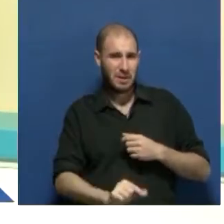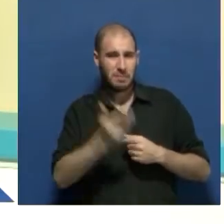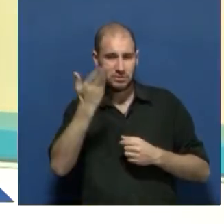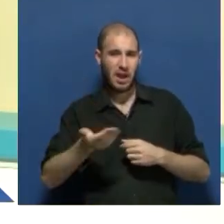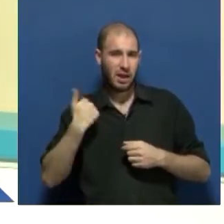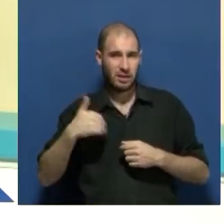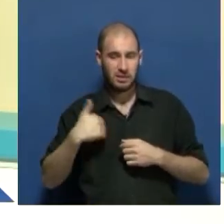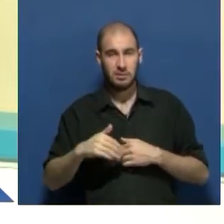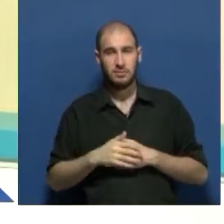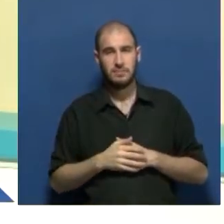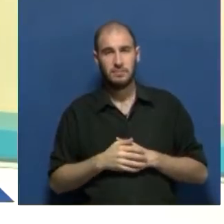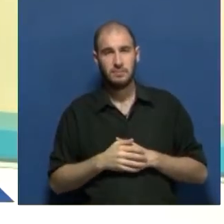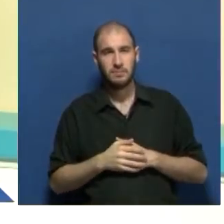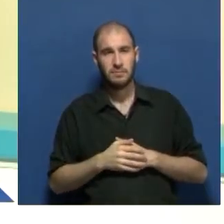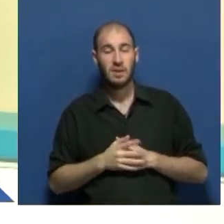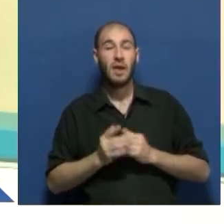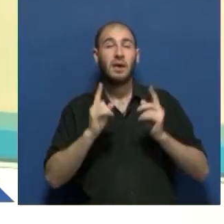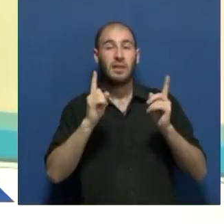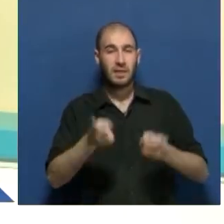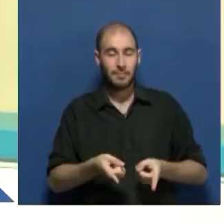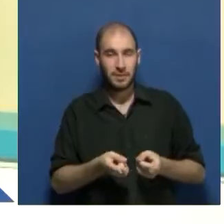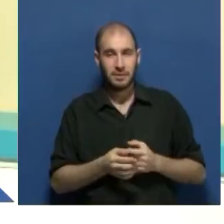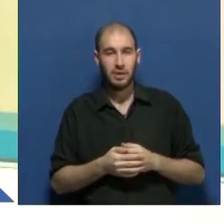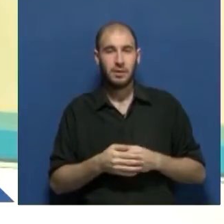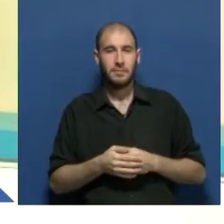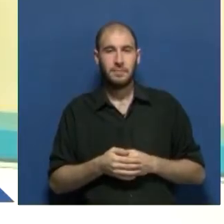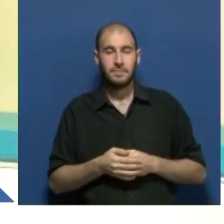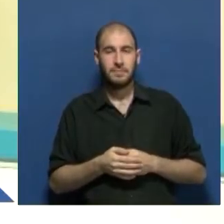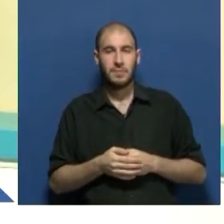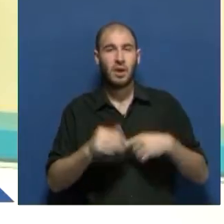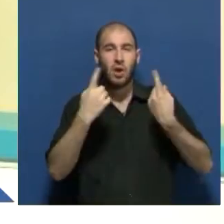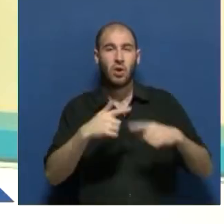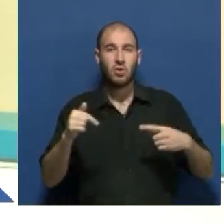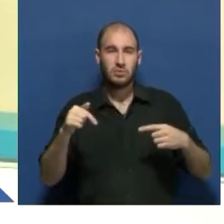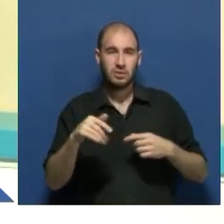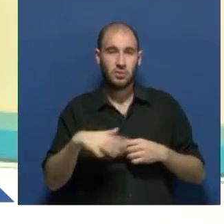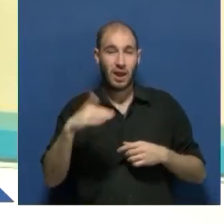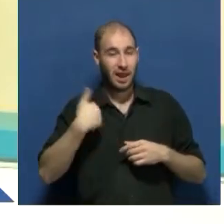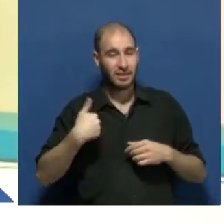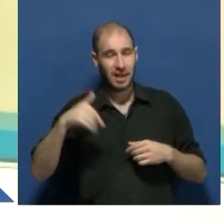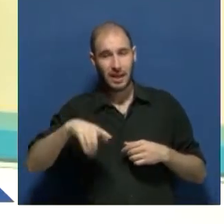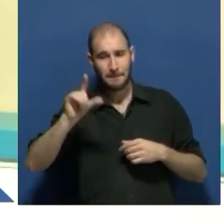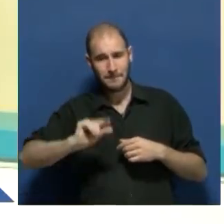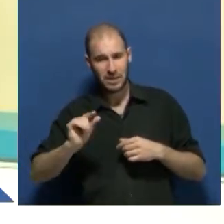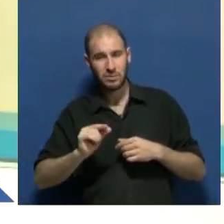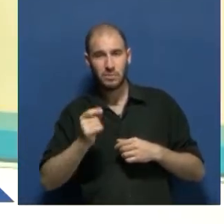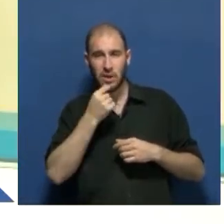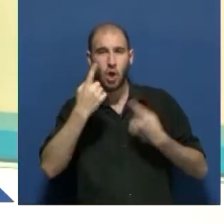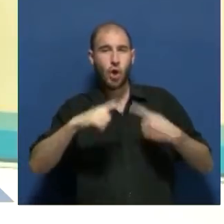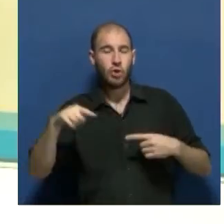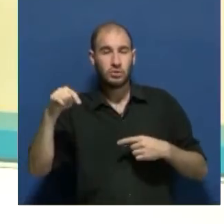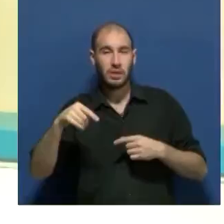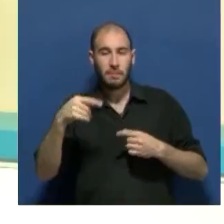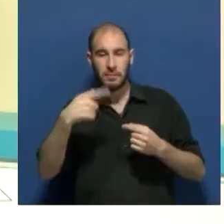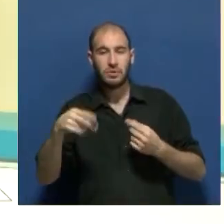argentino. Entonces, también el hecho de que los bienes en la Argentina salgan menos no solamente es producto